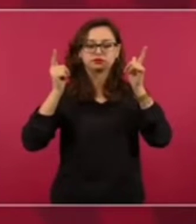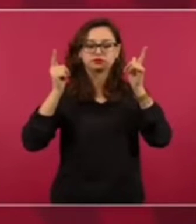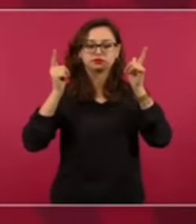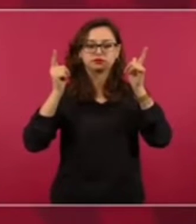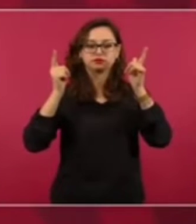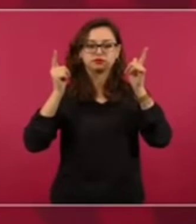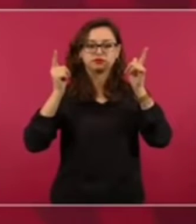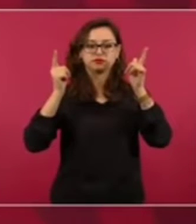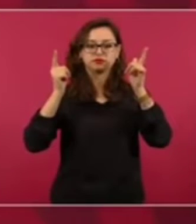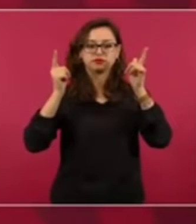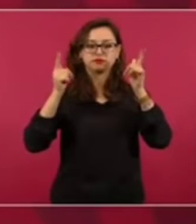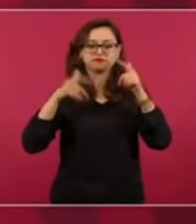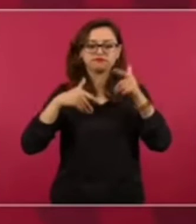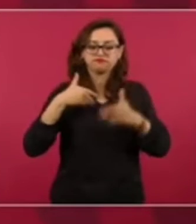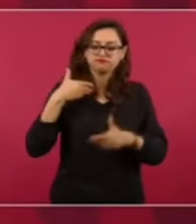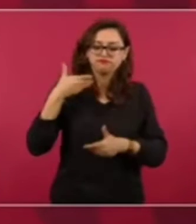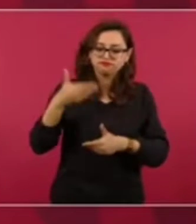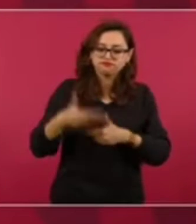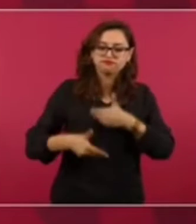y